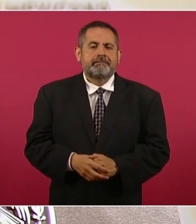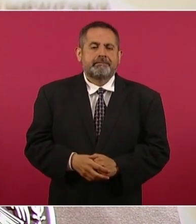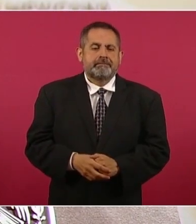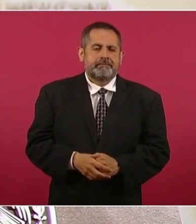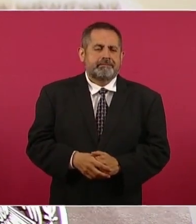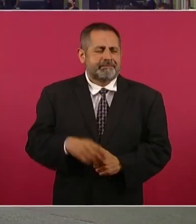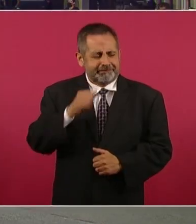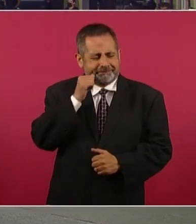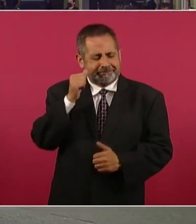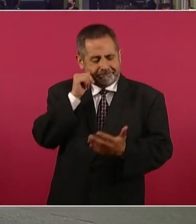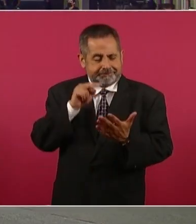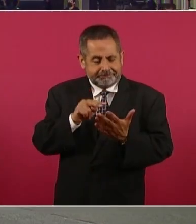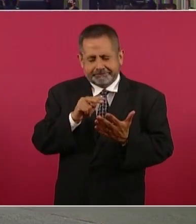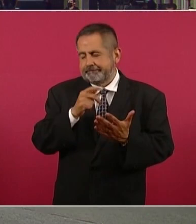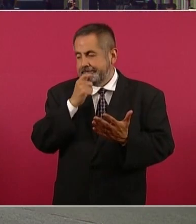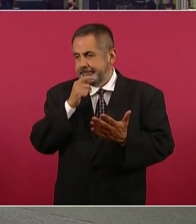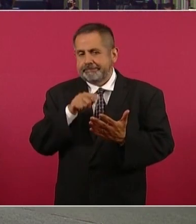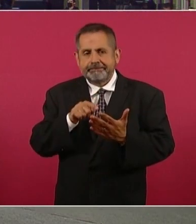Ayer lo vi,